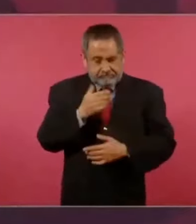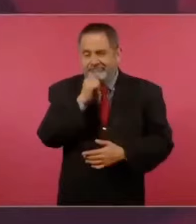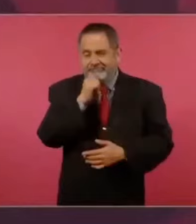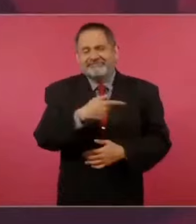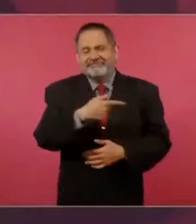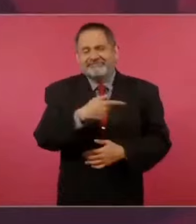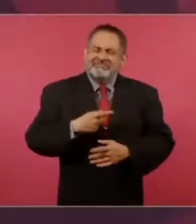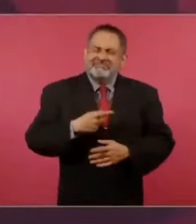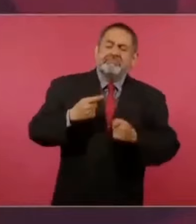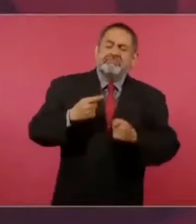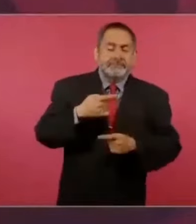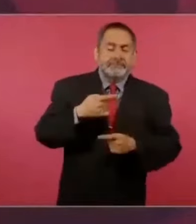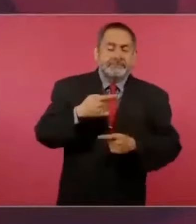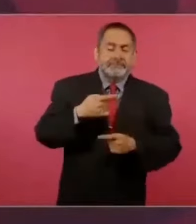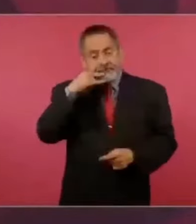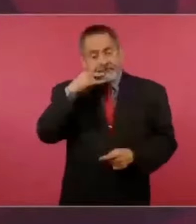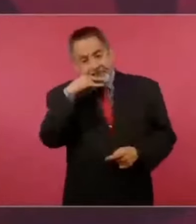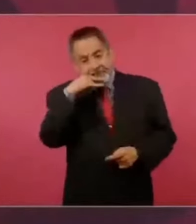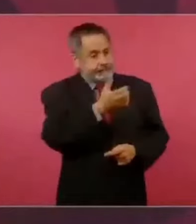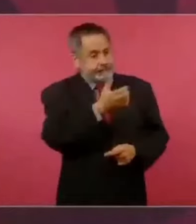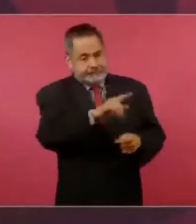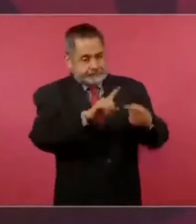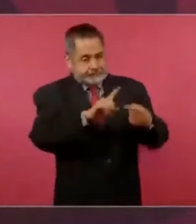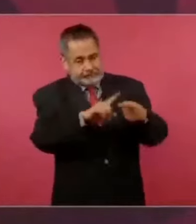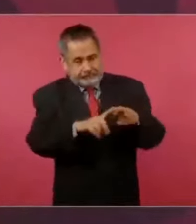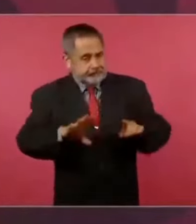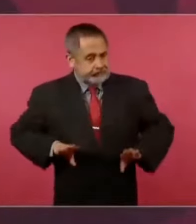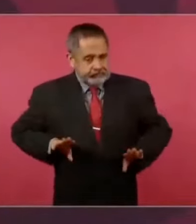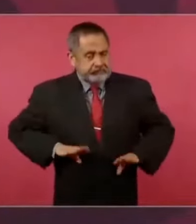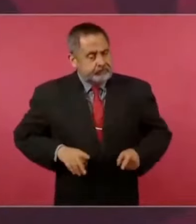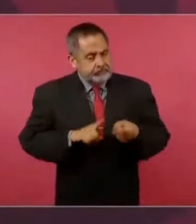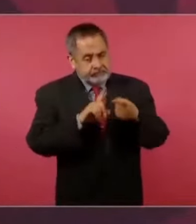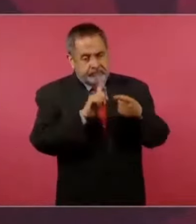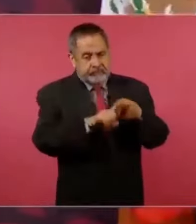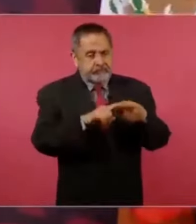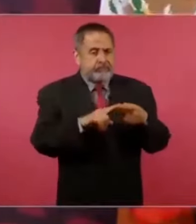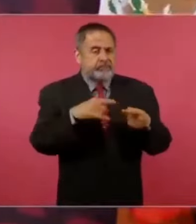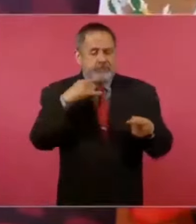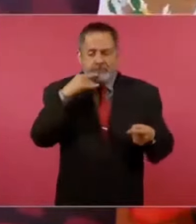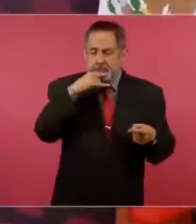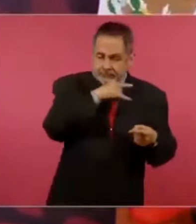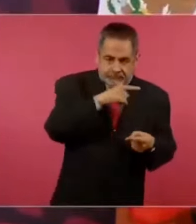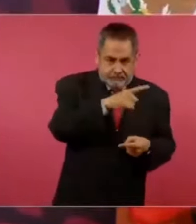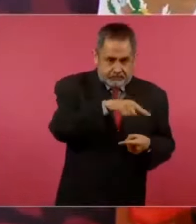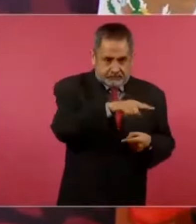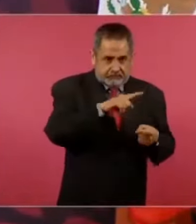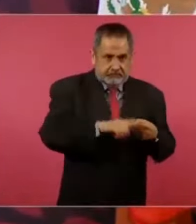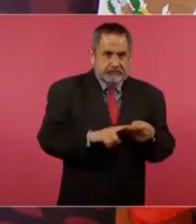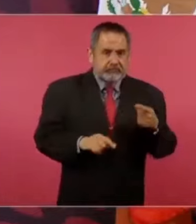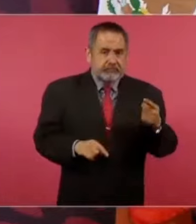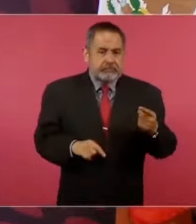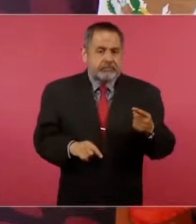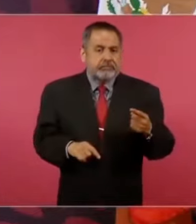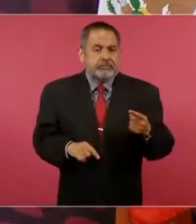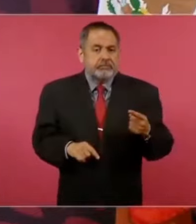Ese es una característica, la hipocresía.